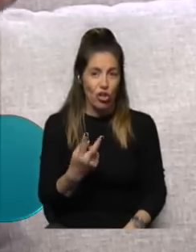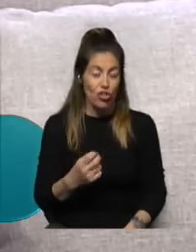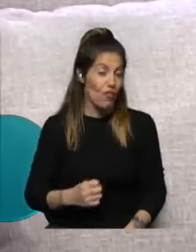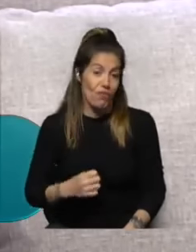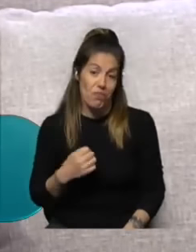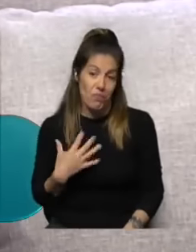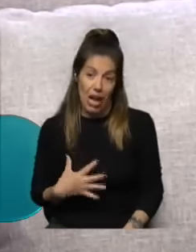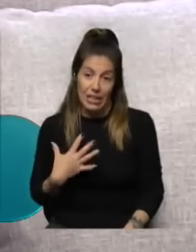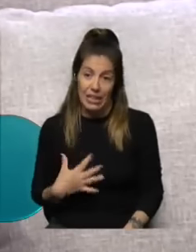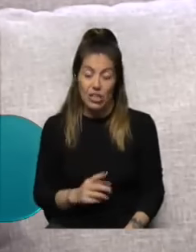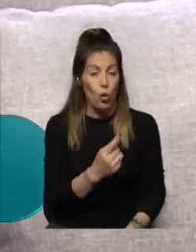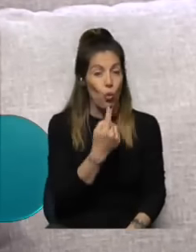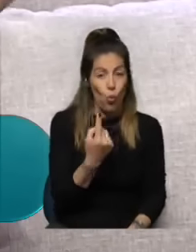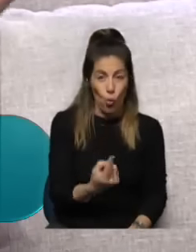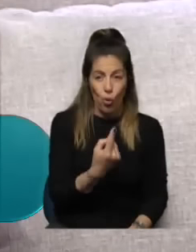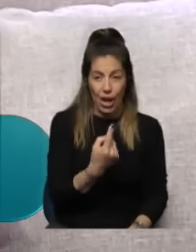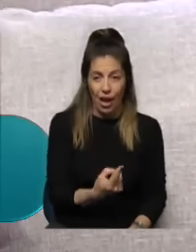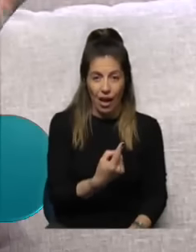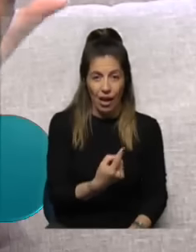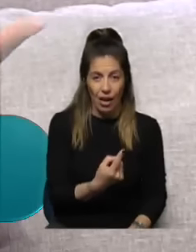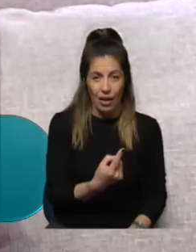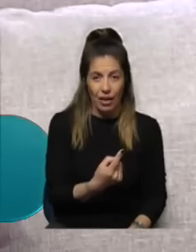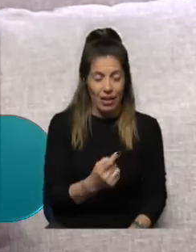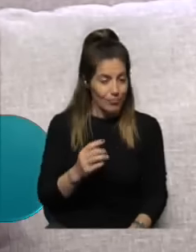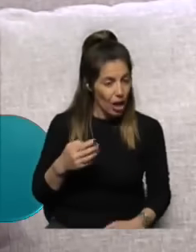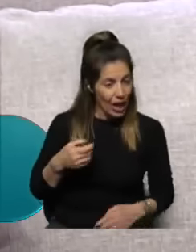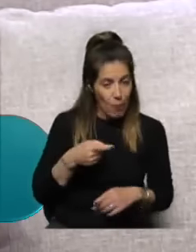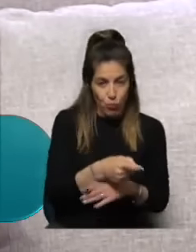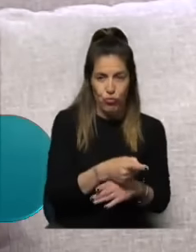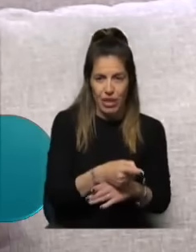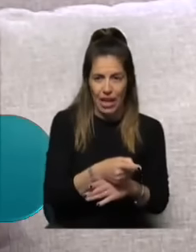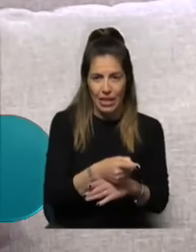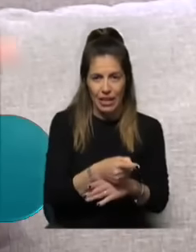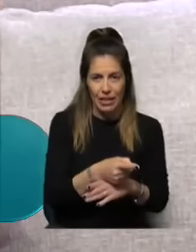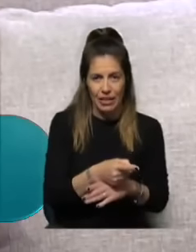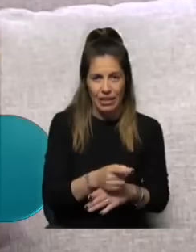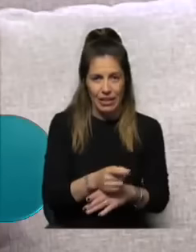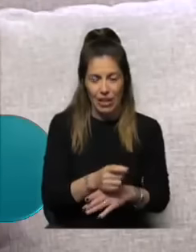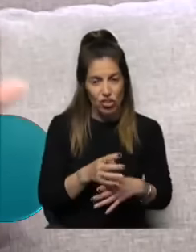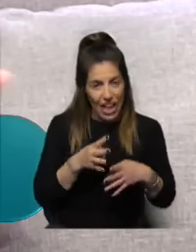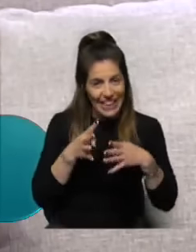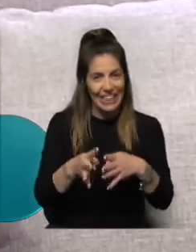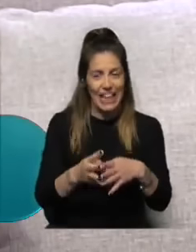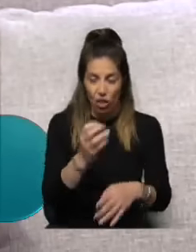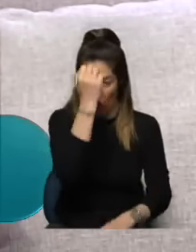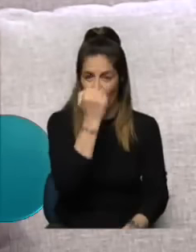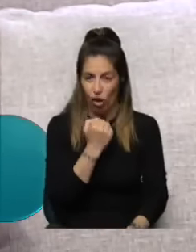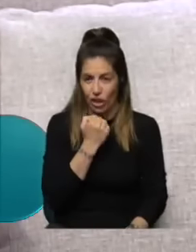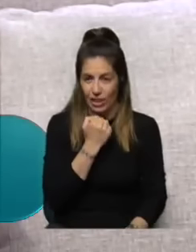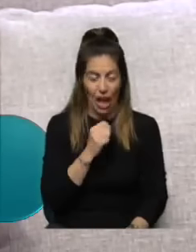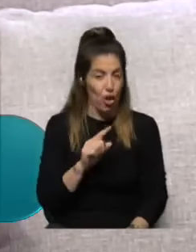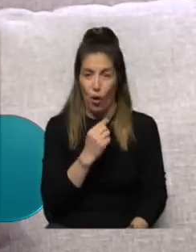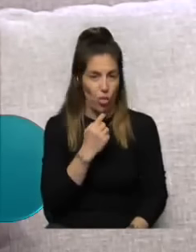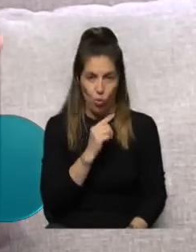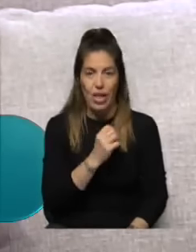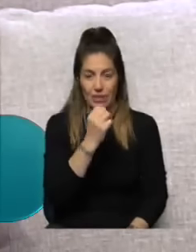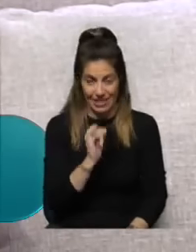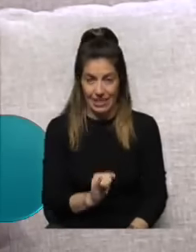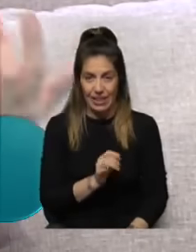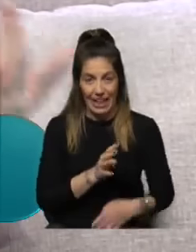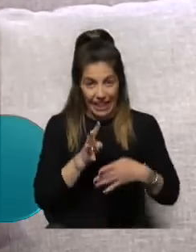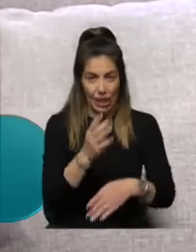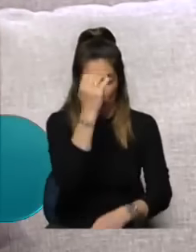válidas. Una, repudiar estos atentados terroristas, que no hay duda que son atentados terroristas, y por otro